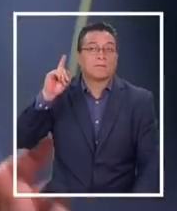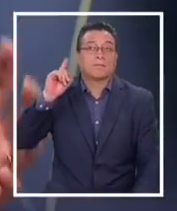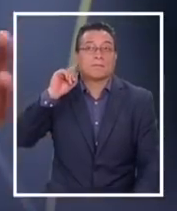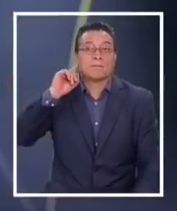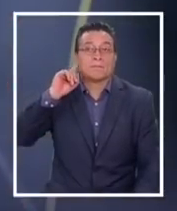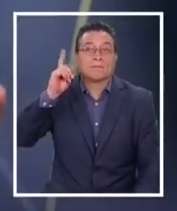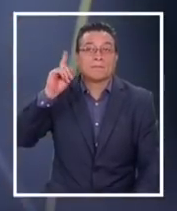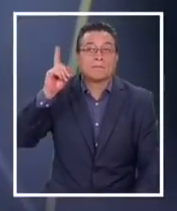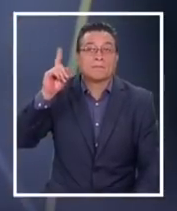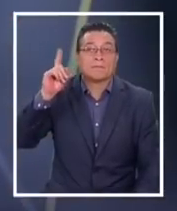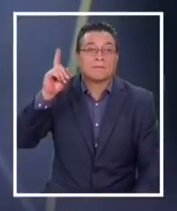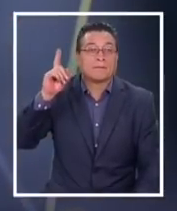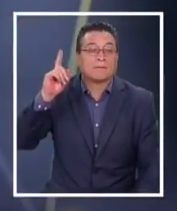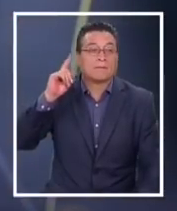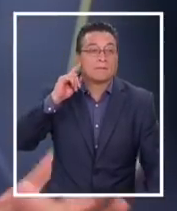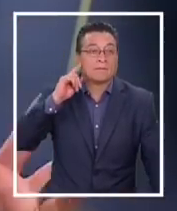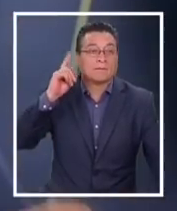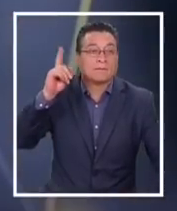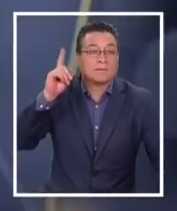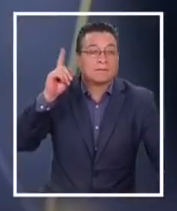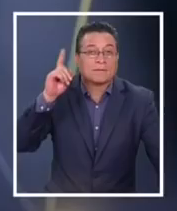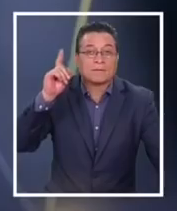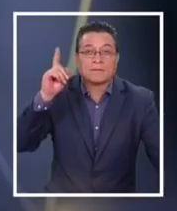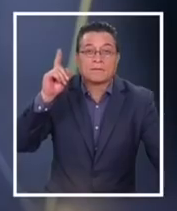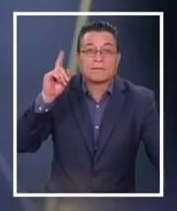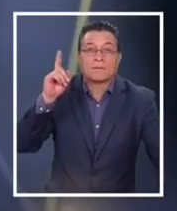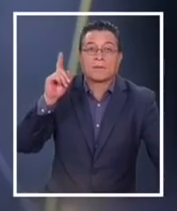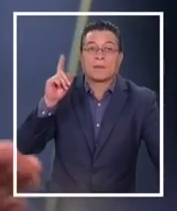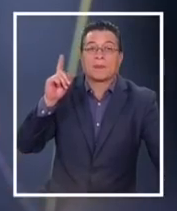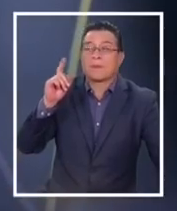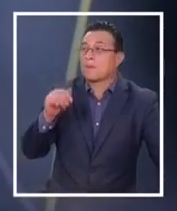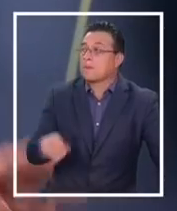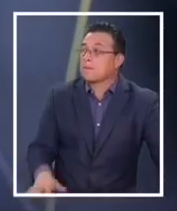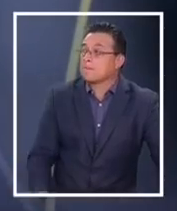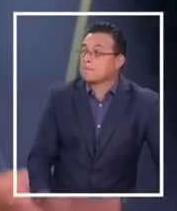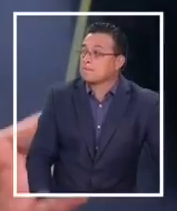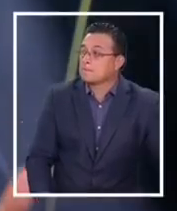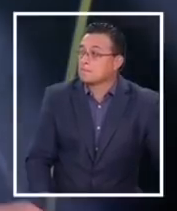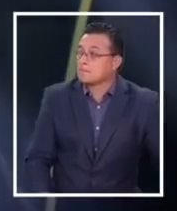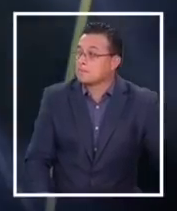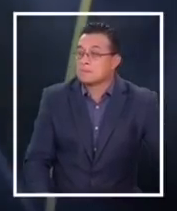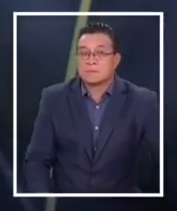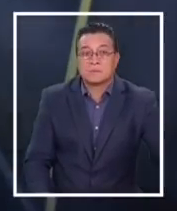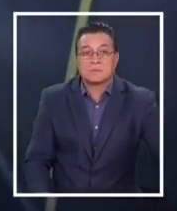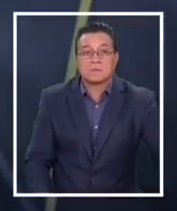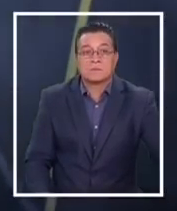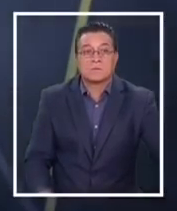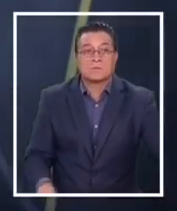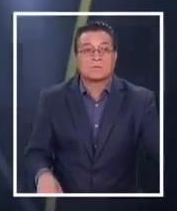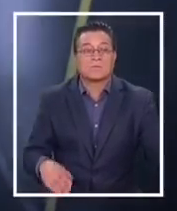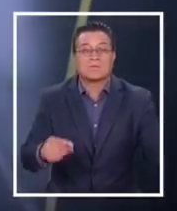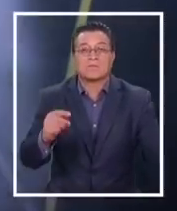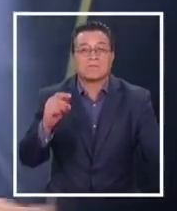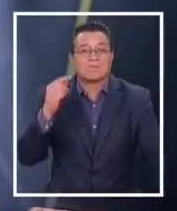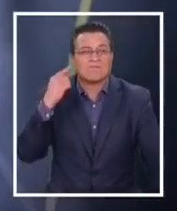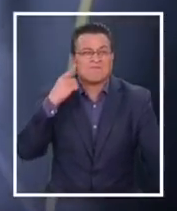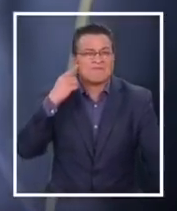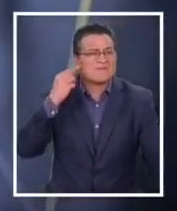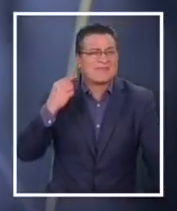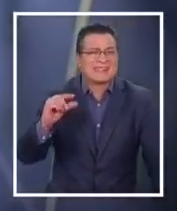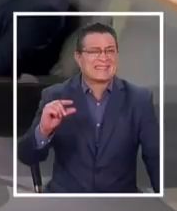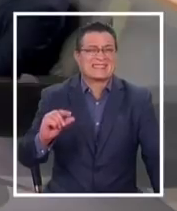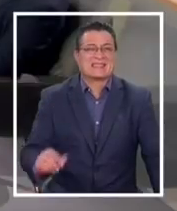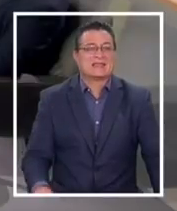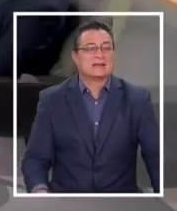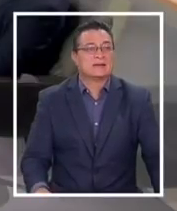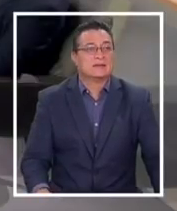el gobierno, ¿verdad?, y la presidenta del Senado, que el gobierno y el Congreso hayan tomado la decisión de dialogar y de buscar un acuerdo en temas que son urgentes. En eso estamos todos de